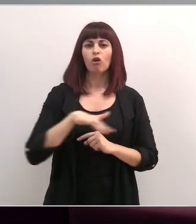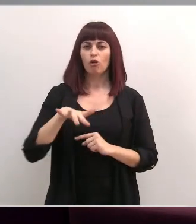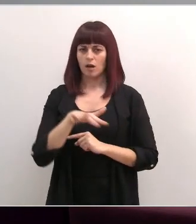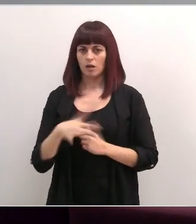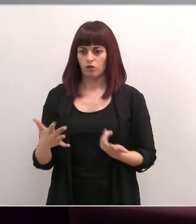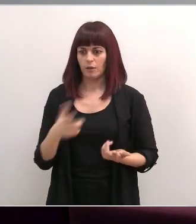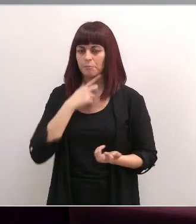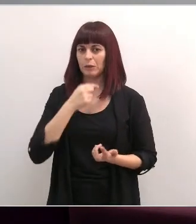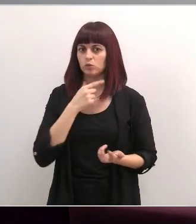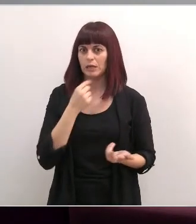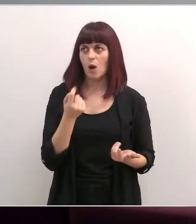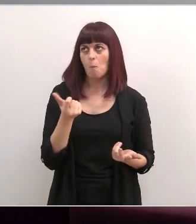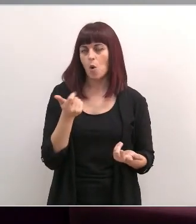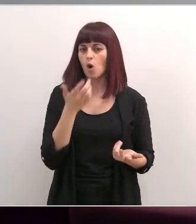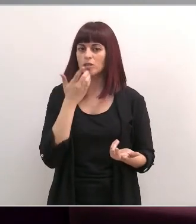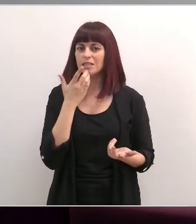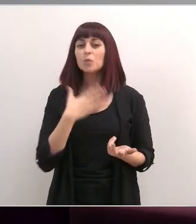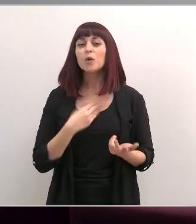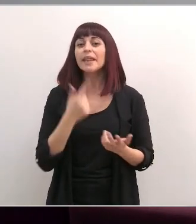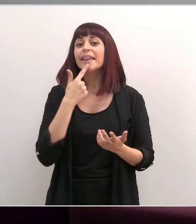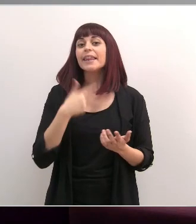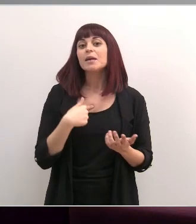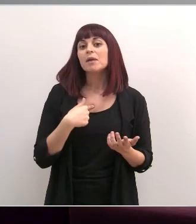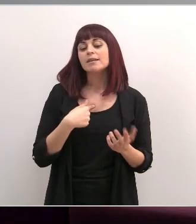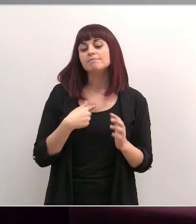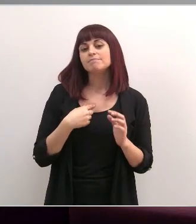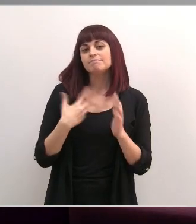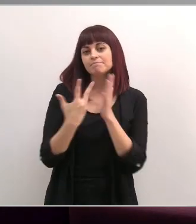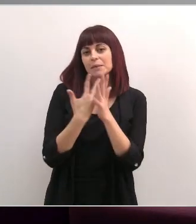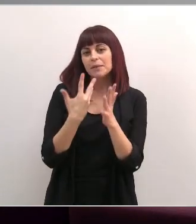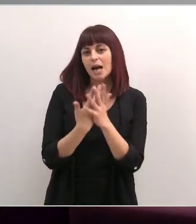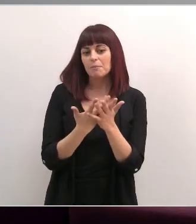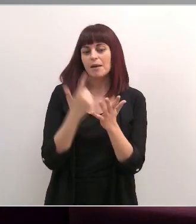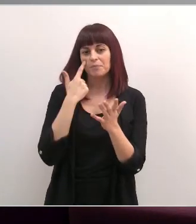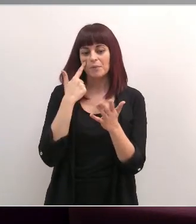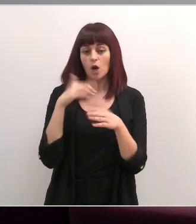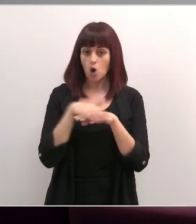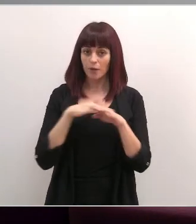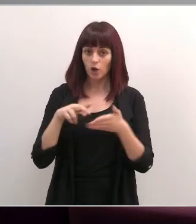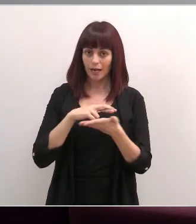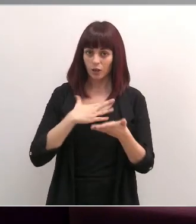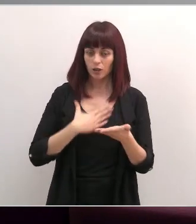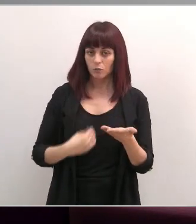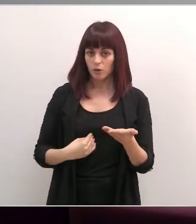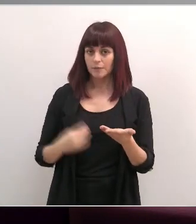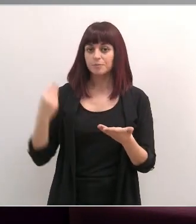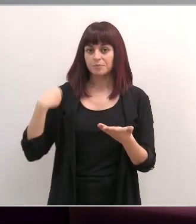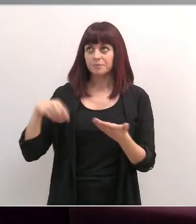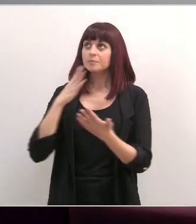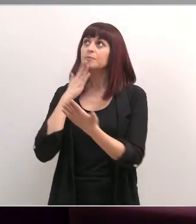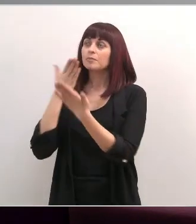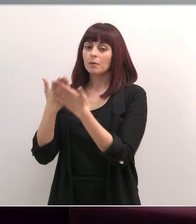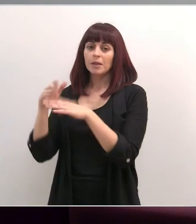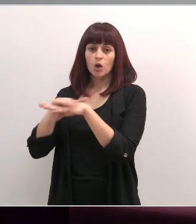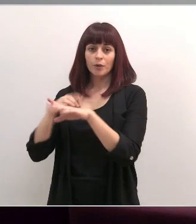sí que me gustaría un poco si pudiese precisar cuál es la idea que tiene el Gobierno regional respecto de la solicitud que le ha hecho al Gobierno de